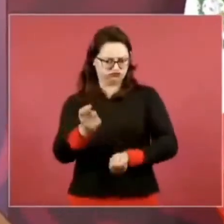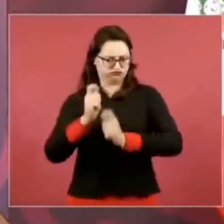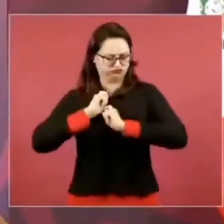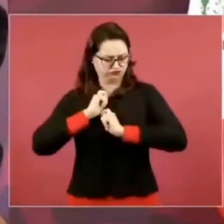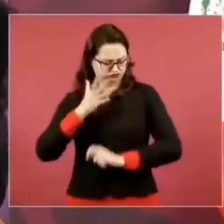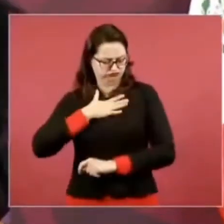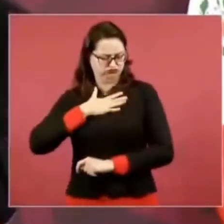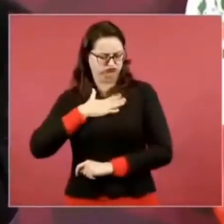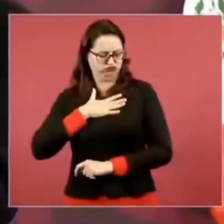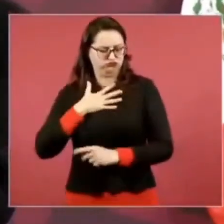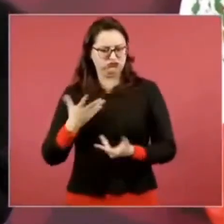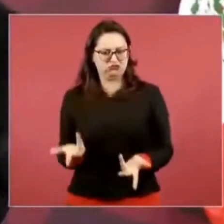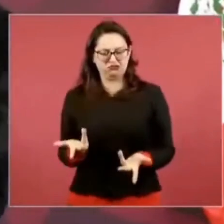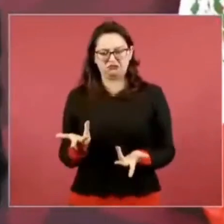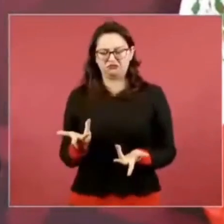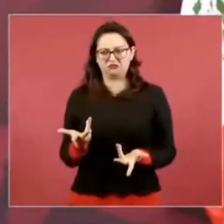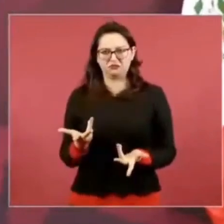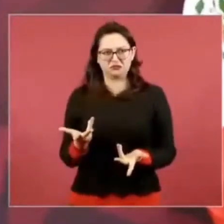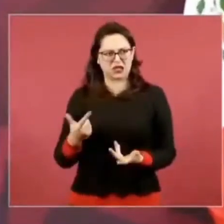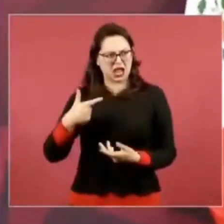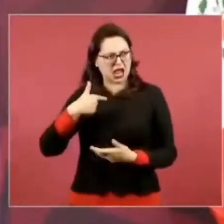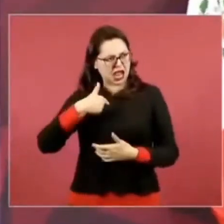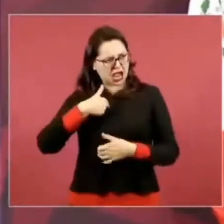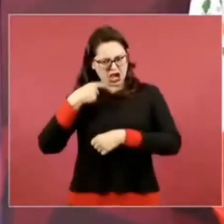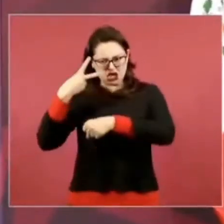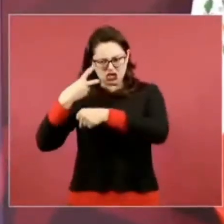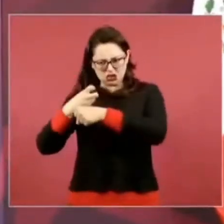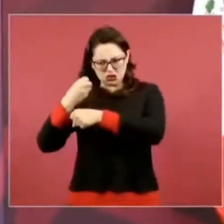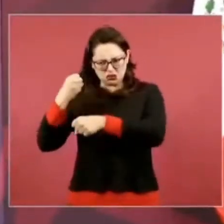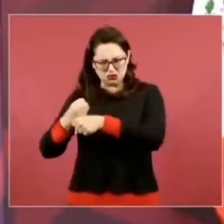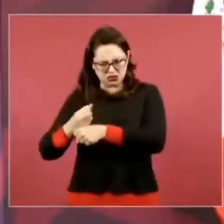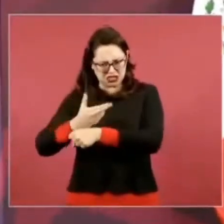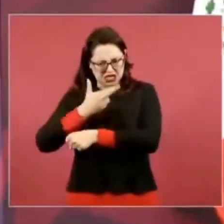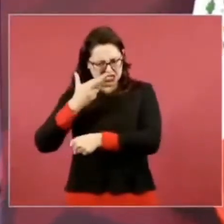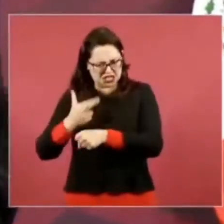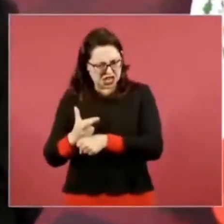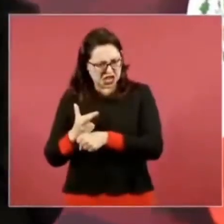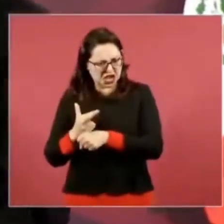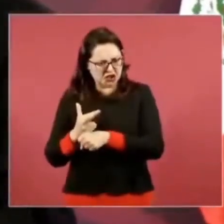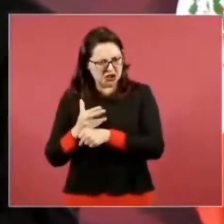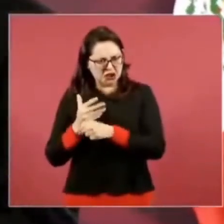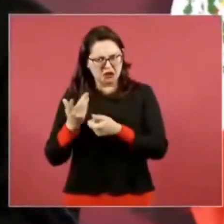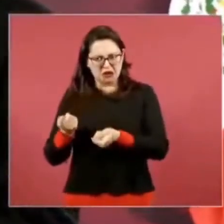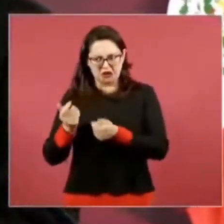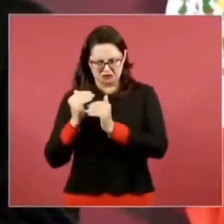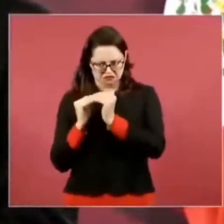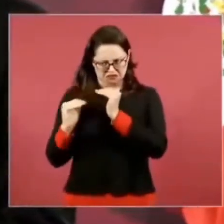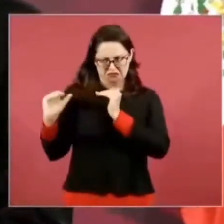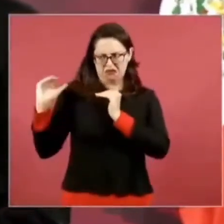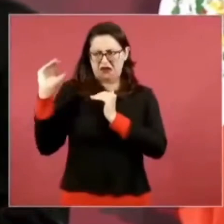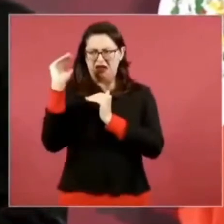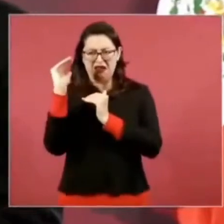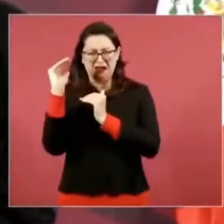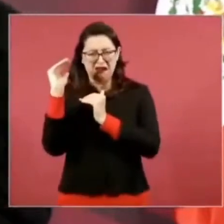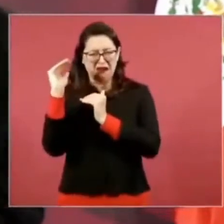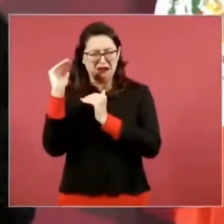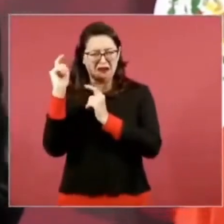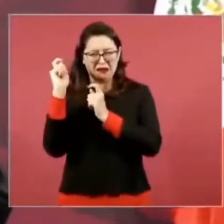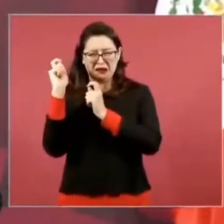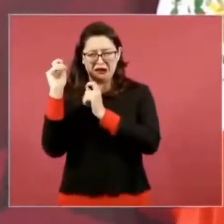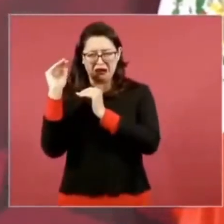como de subsecretario de Comunicaciones a encargado de una